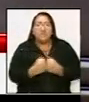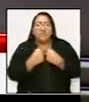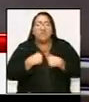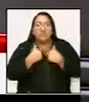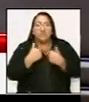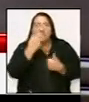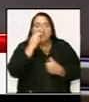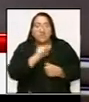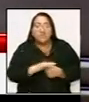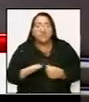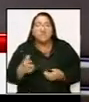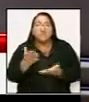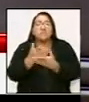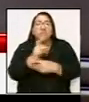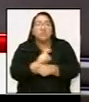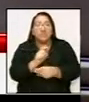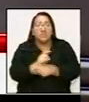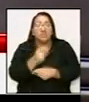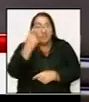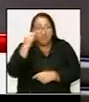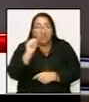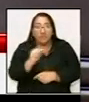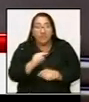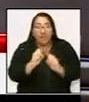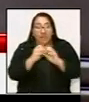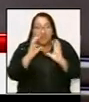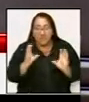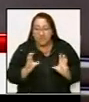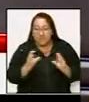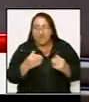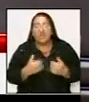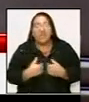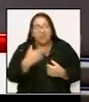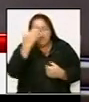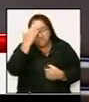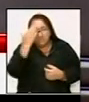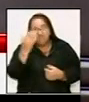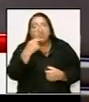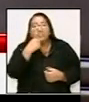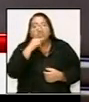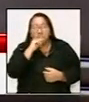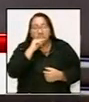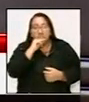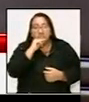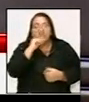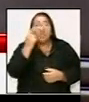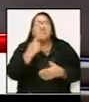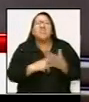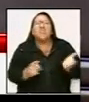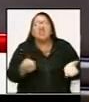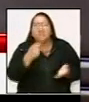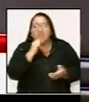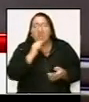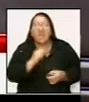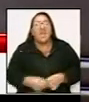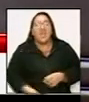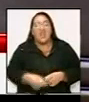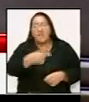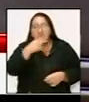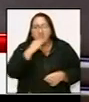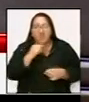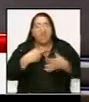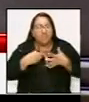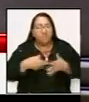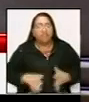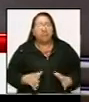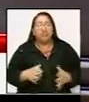niñez desde su educación. Y por eso, este día, debemos saludar a la mujer. ¿Pero a qué mujer? A la mujer que ha sido concebida